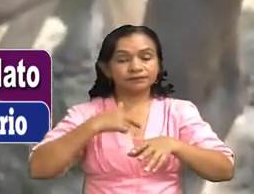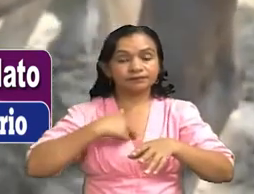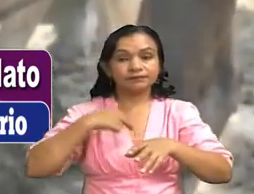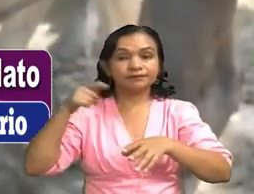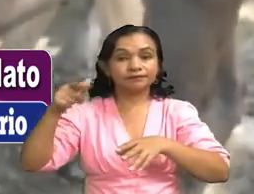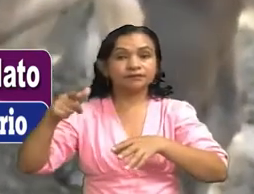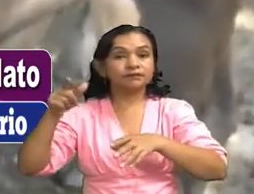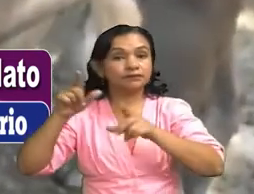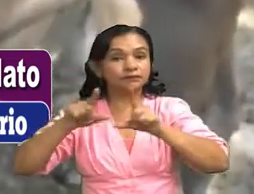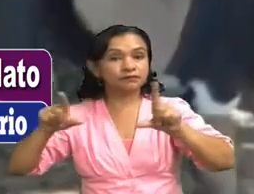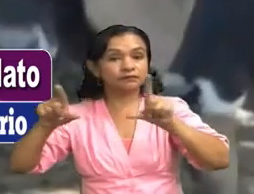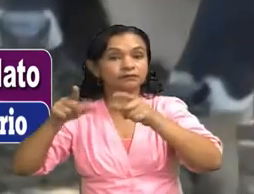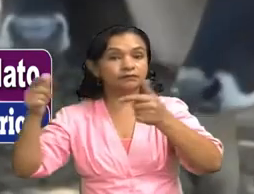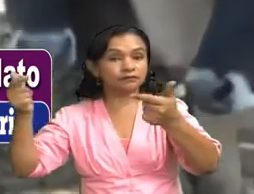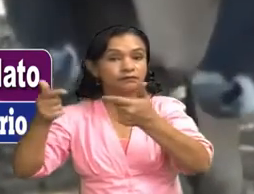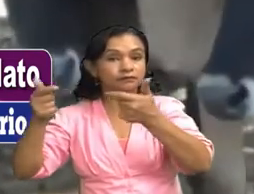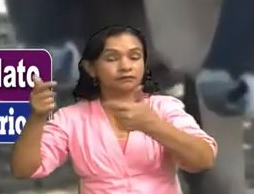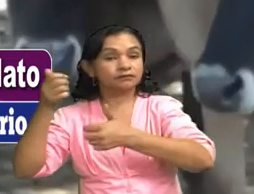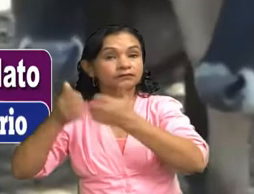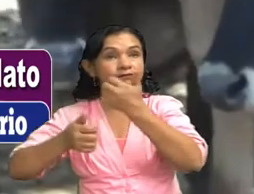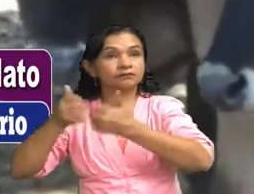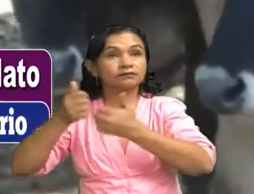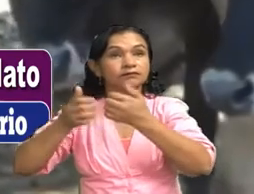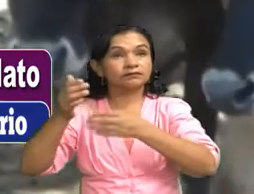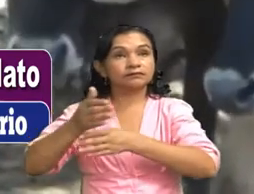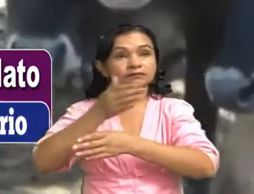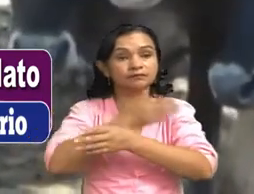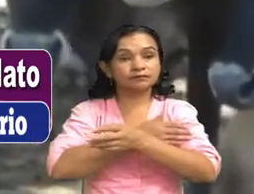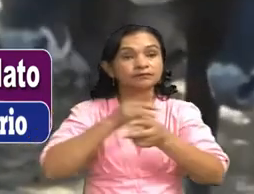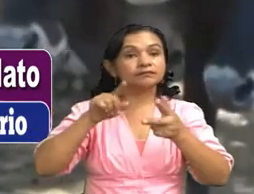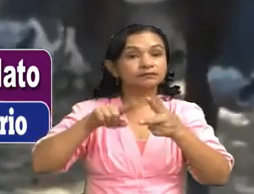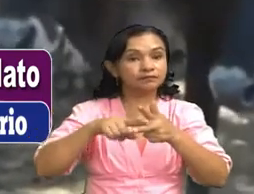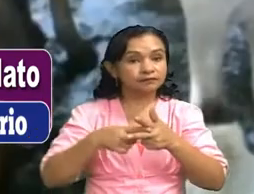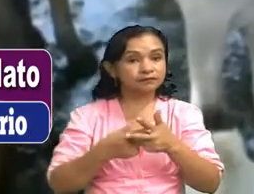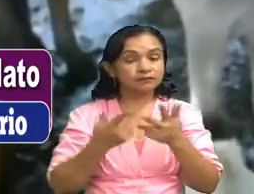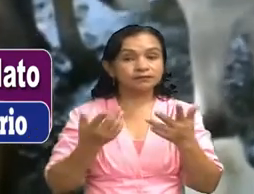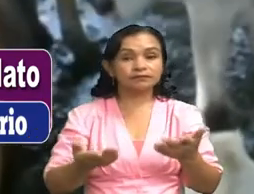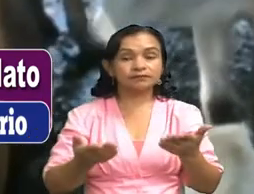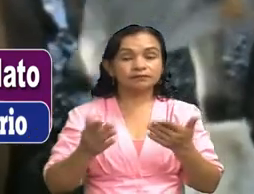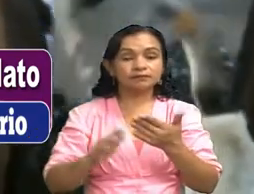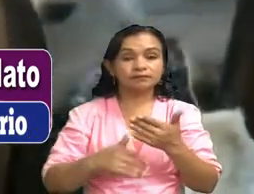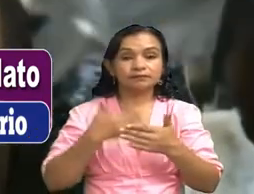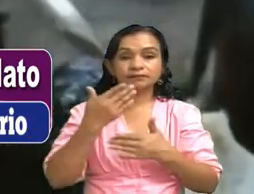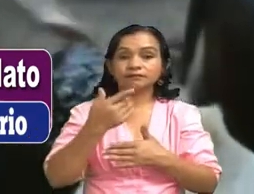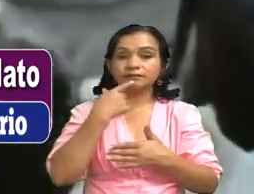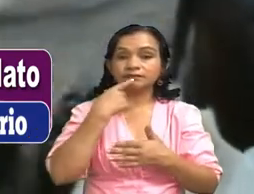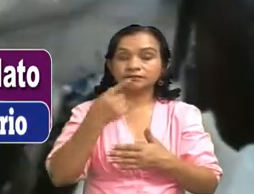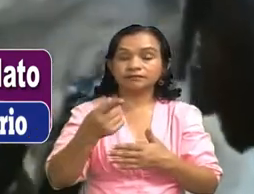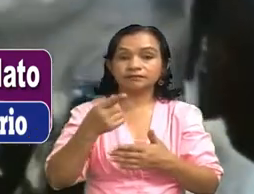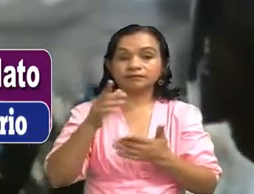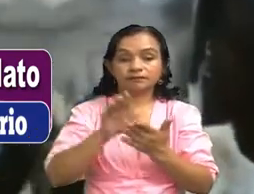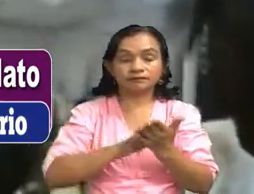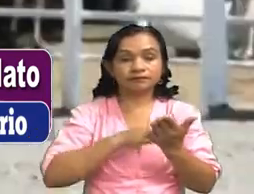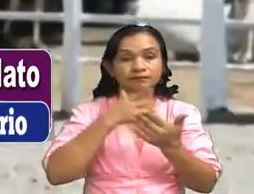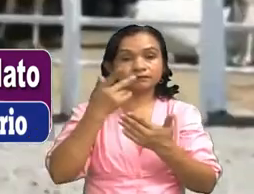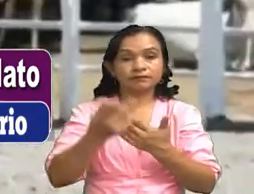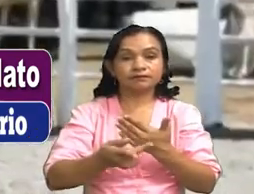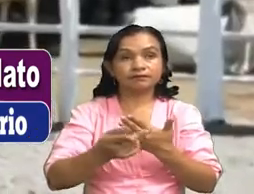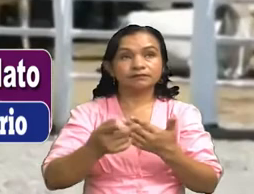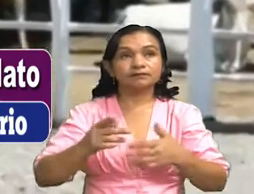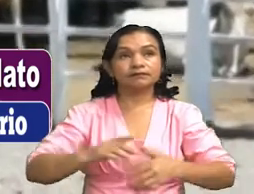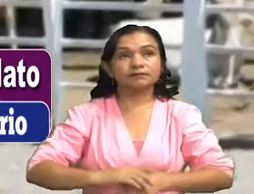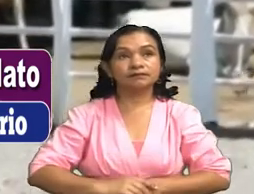conflicto. Zona de conflicto de comienzo, pues. Y se manda a través de ese programa,